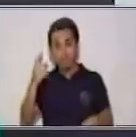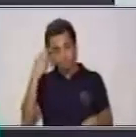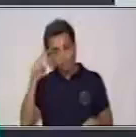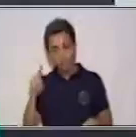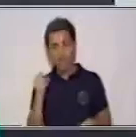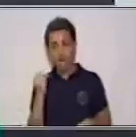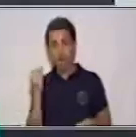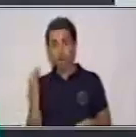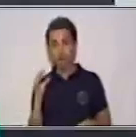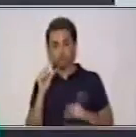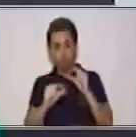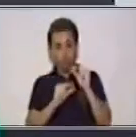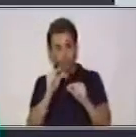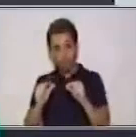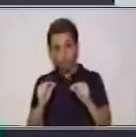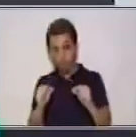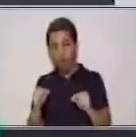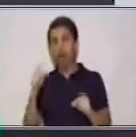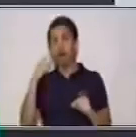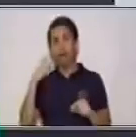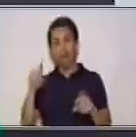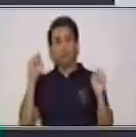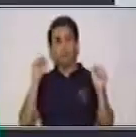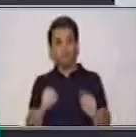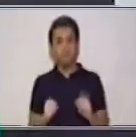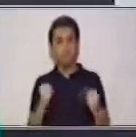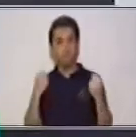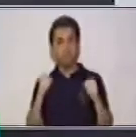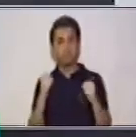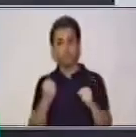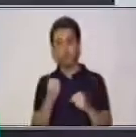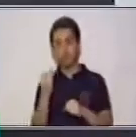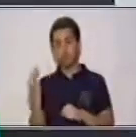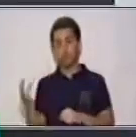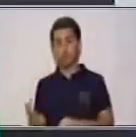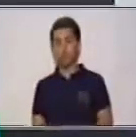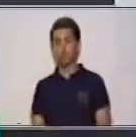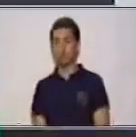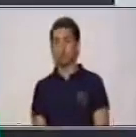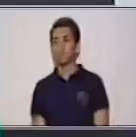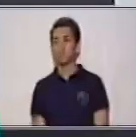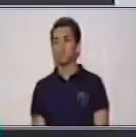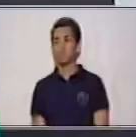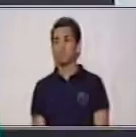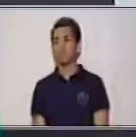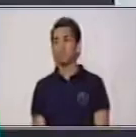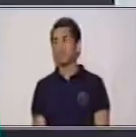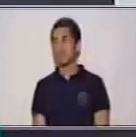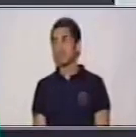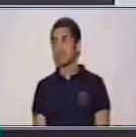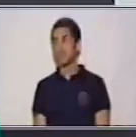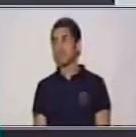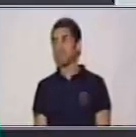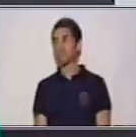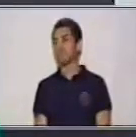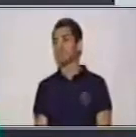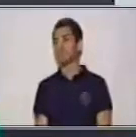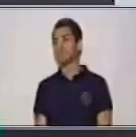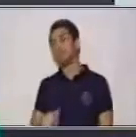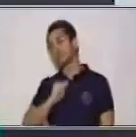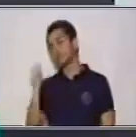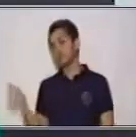vayas adquiriendo para trabajar con cada uno de los números. Tenemos la siguiente fracción.